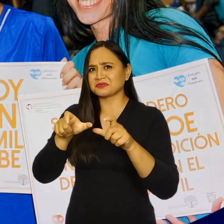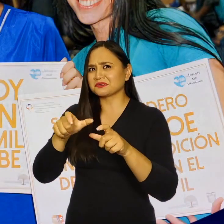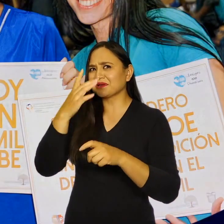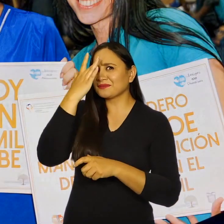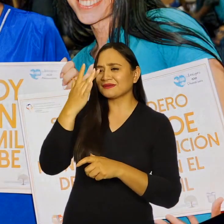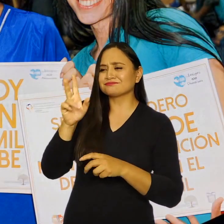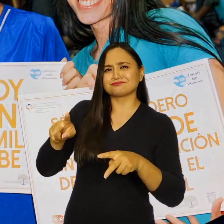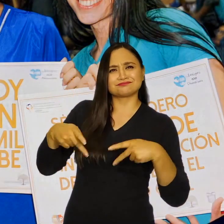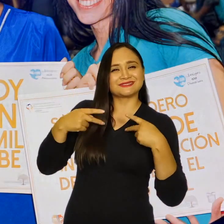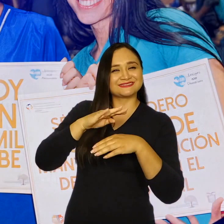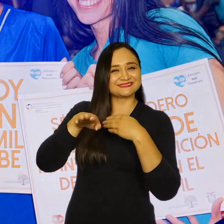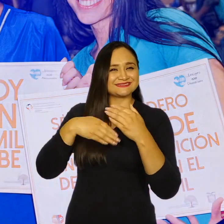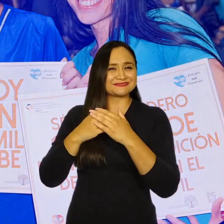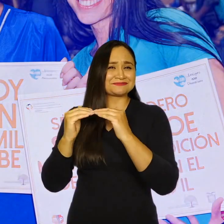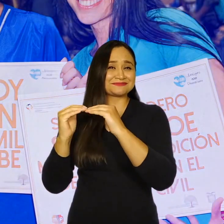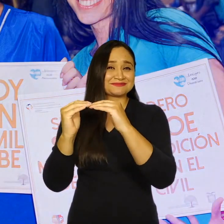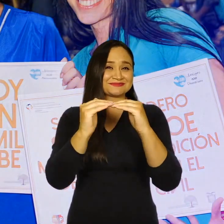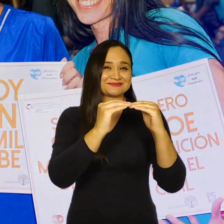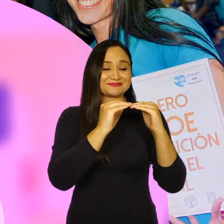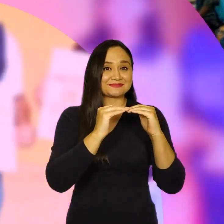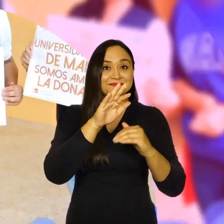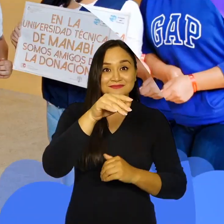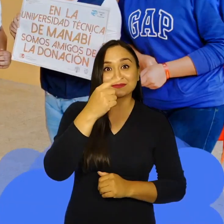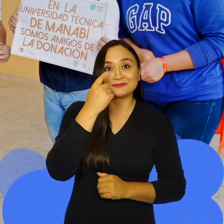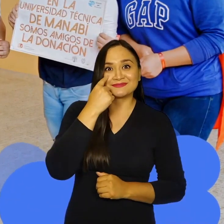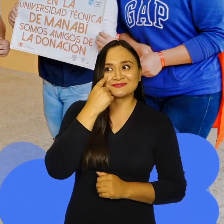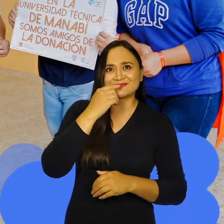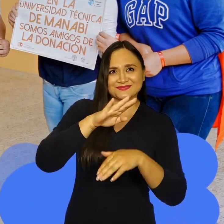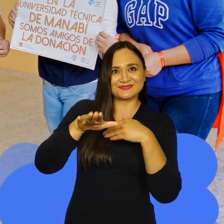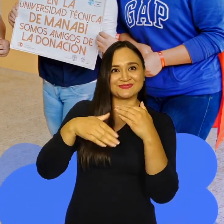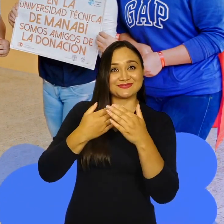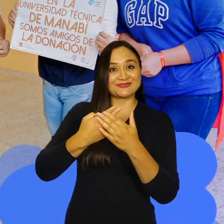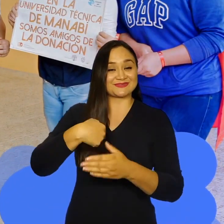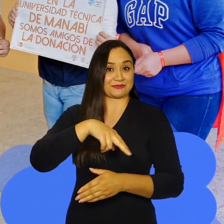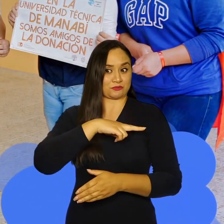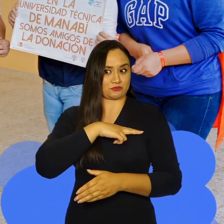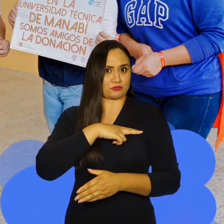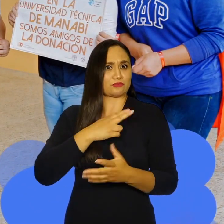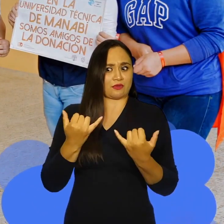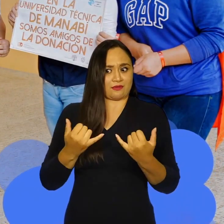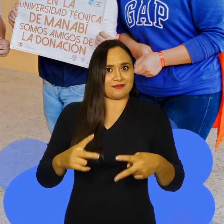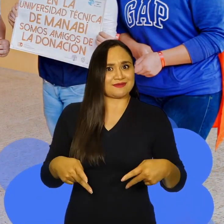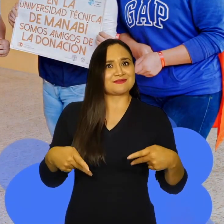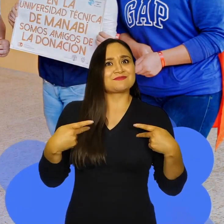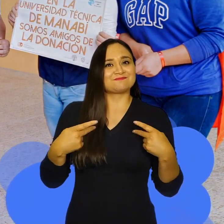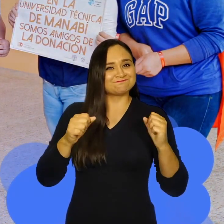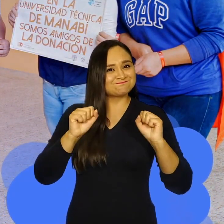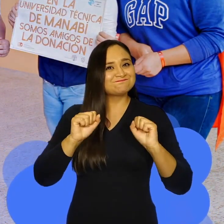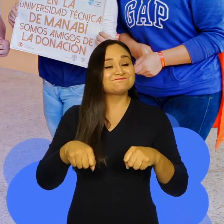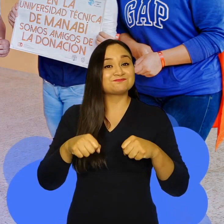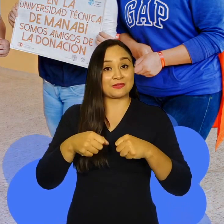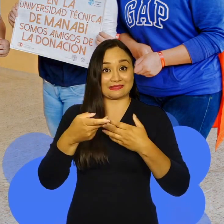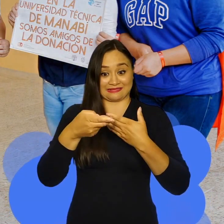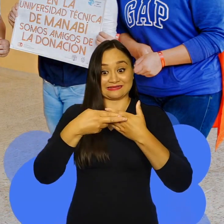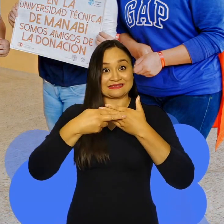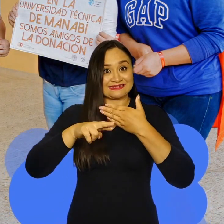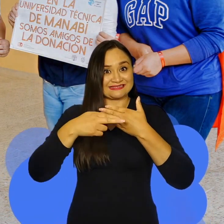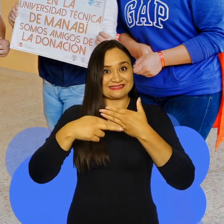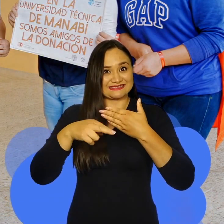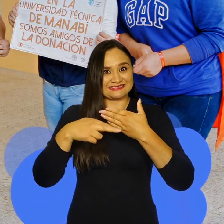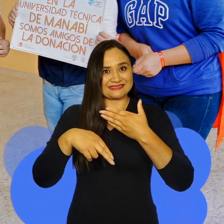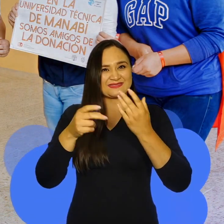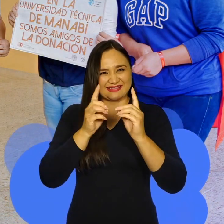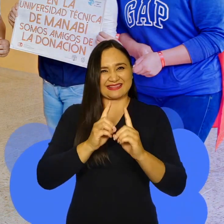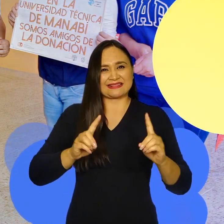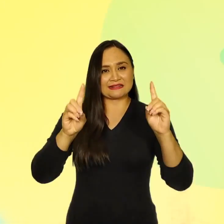por la vida de todas y todos! Miren, todos nosotros en vida podemos manifestar en el registro